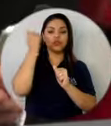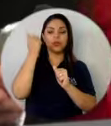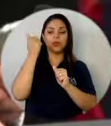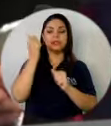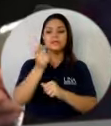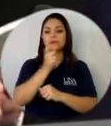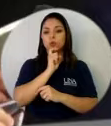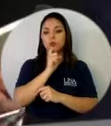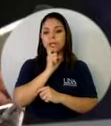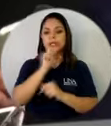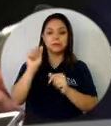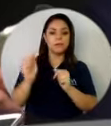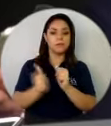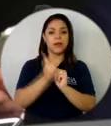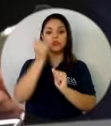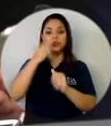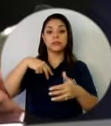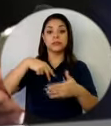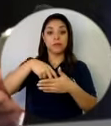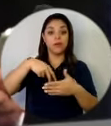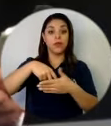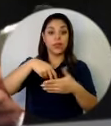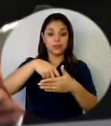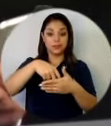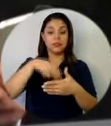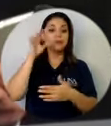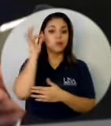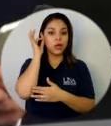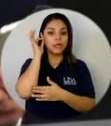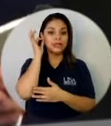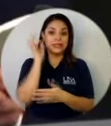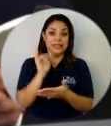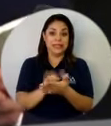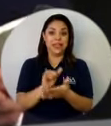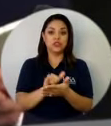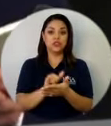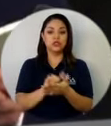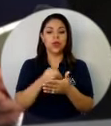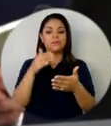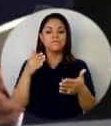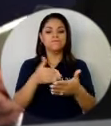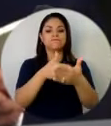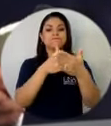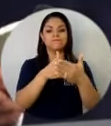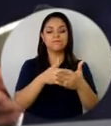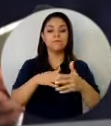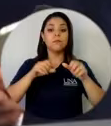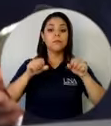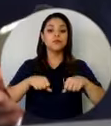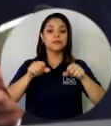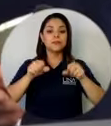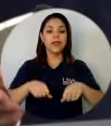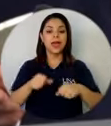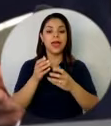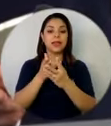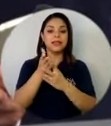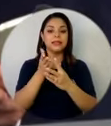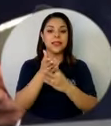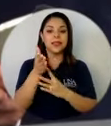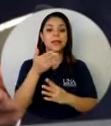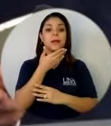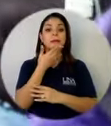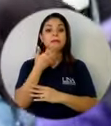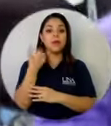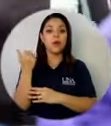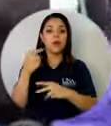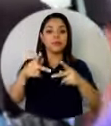mayores barreras para las mujeres y por lo tanto esto también repercute en la posibilidad de acceder